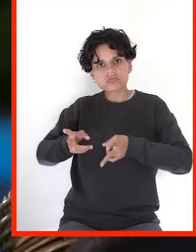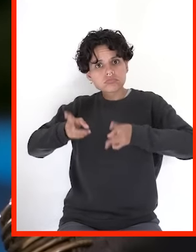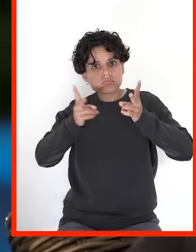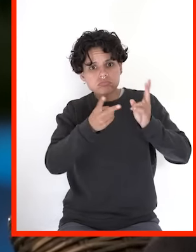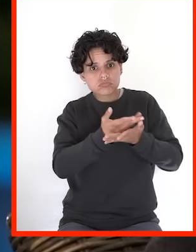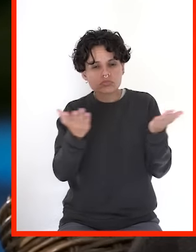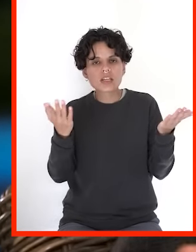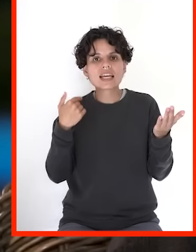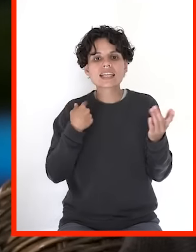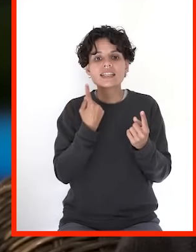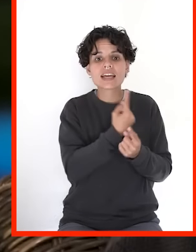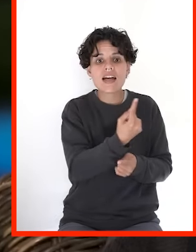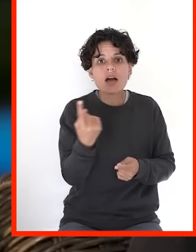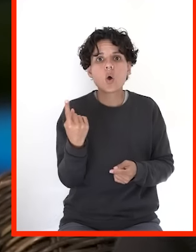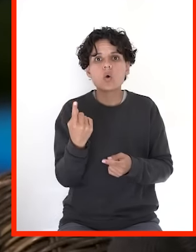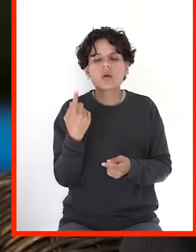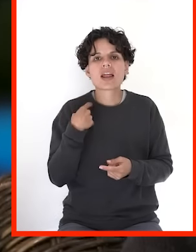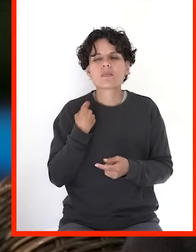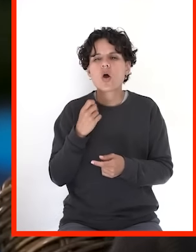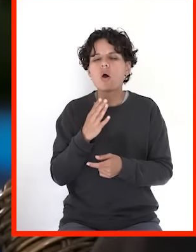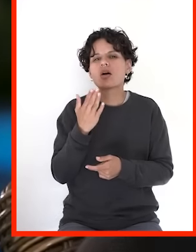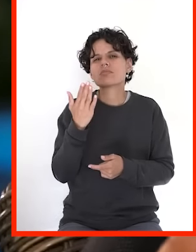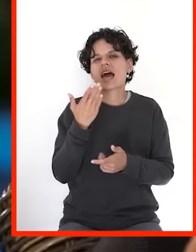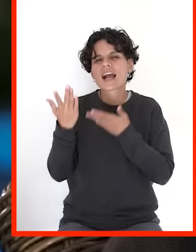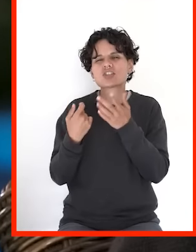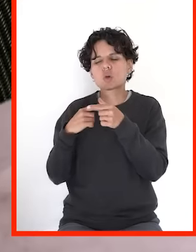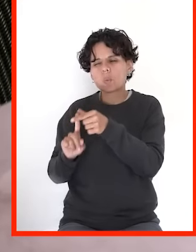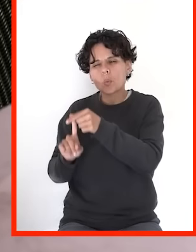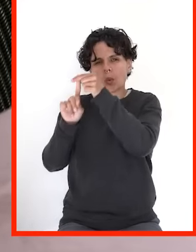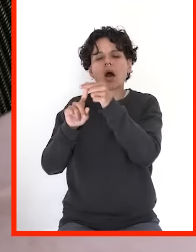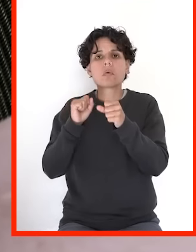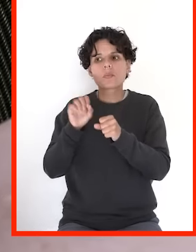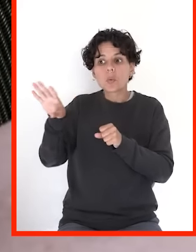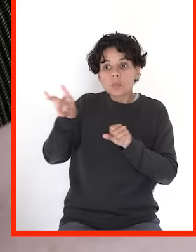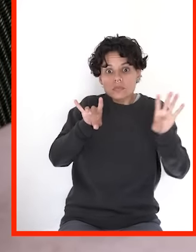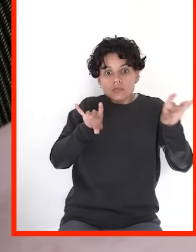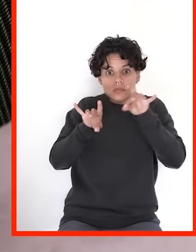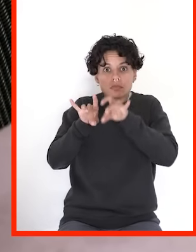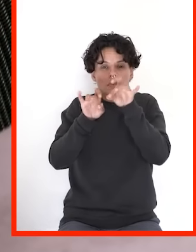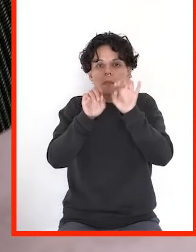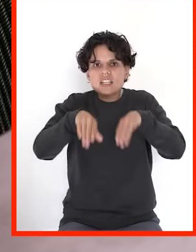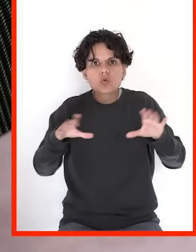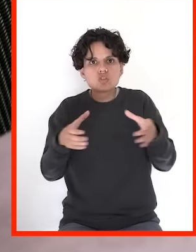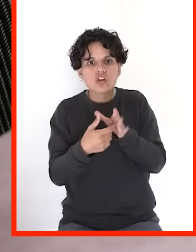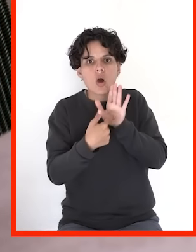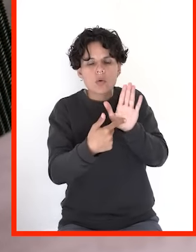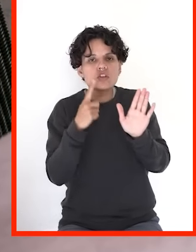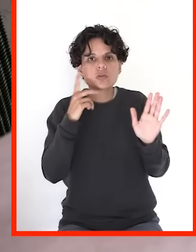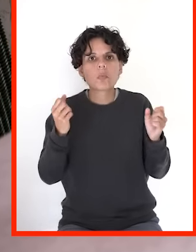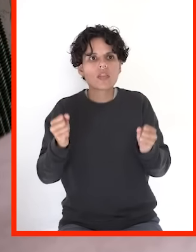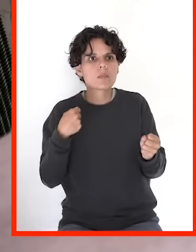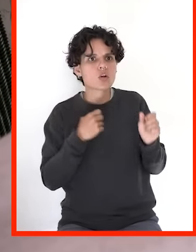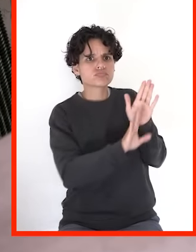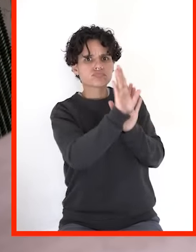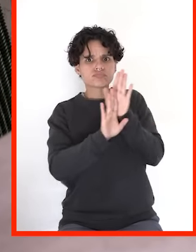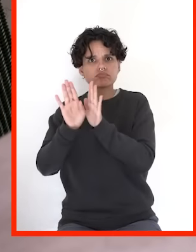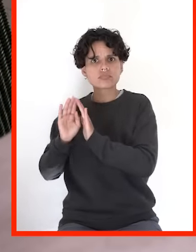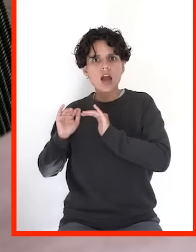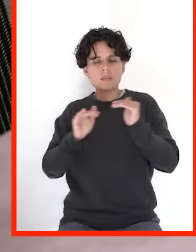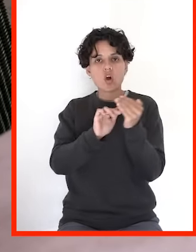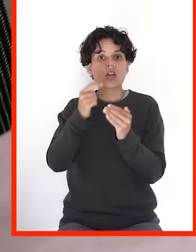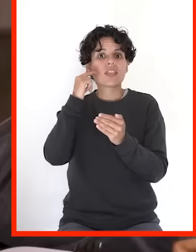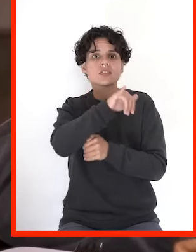cada disco los podemos tocar también en el show de movimiento original, sí, entonces a la final todo. El disco de cada uno potencia al otro, entonces la nos potencia de todos lados. Y hacen el medio show